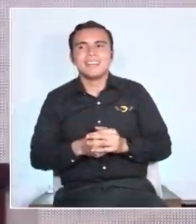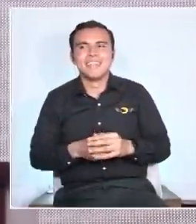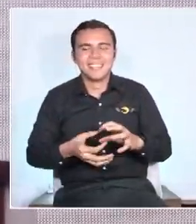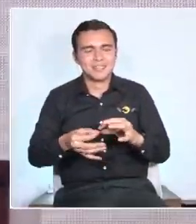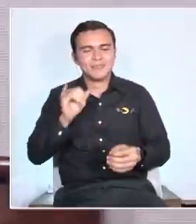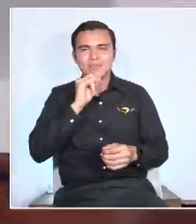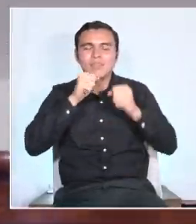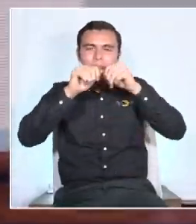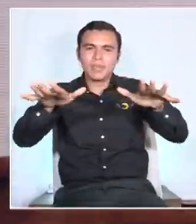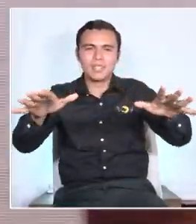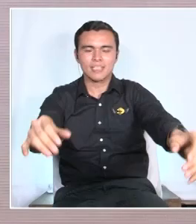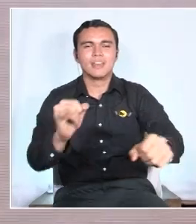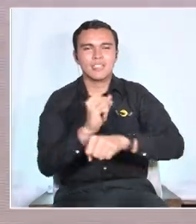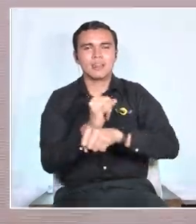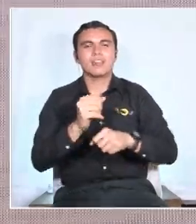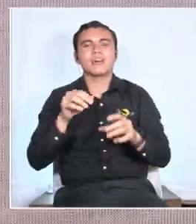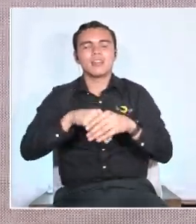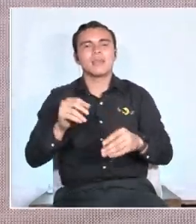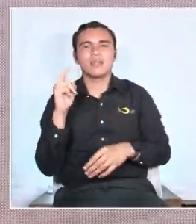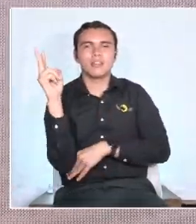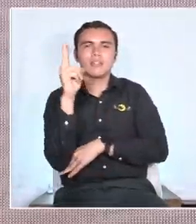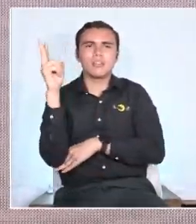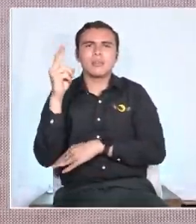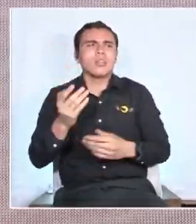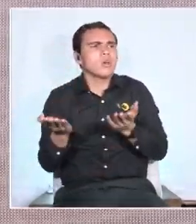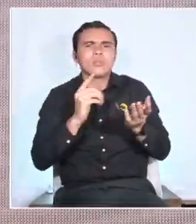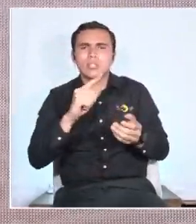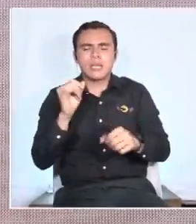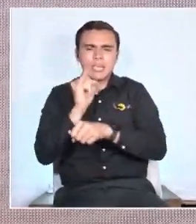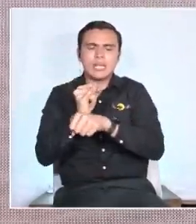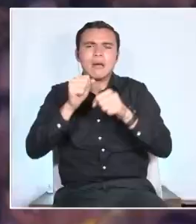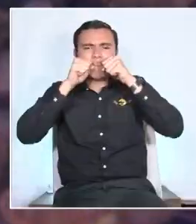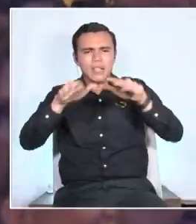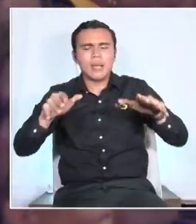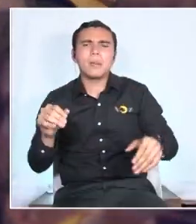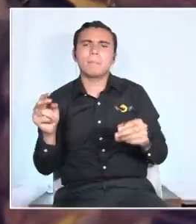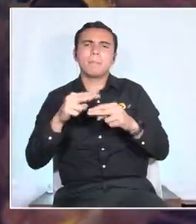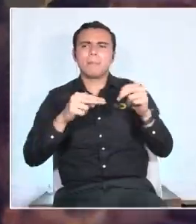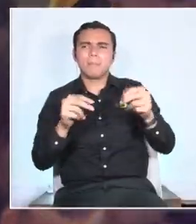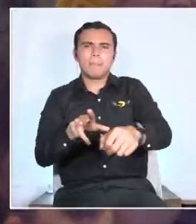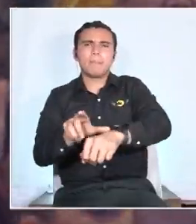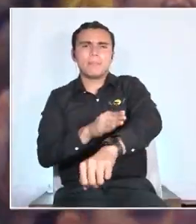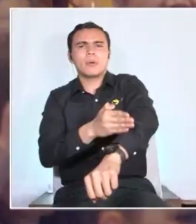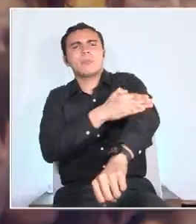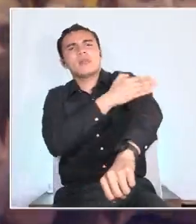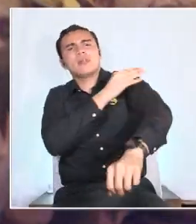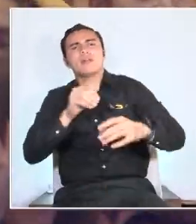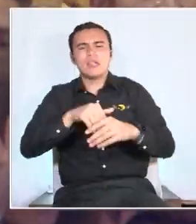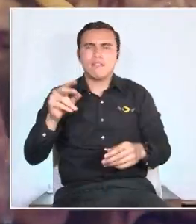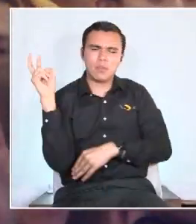estará bendecida y la iglesia estará en victoria. ¿Dónde está esa iglesia bendecida, prosperada y en victoria?